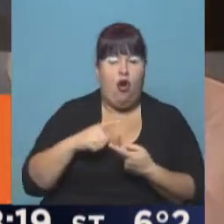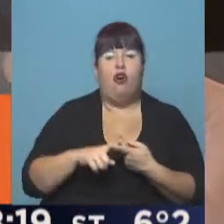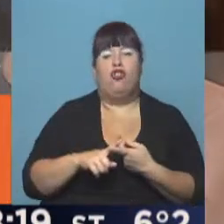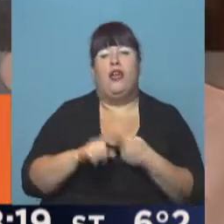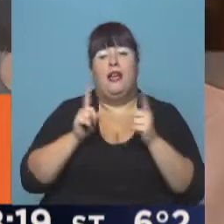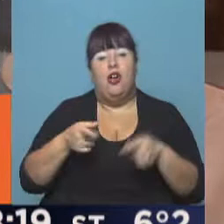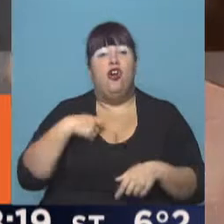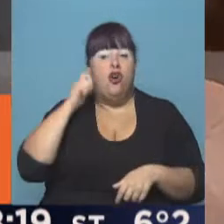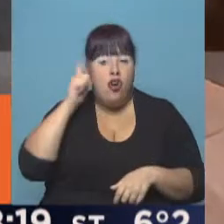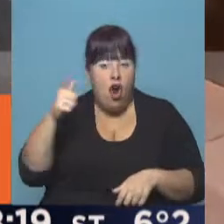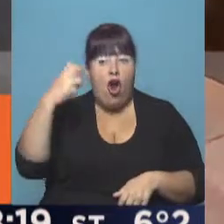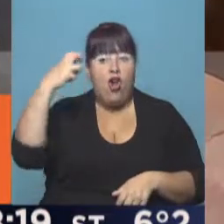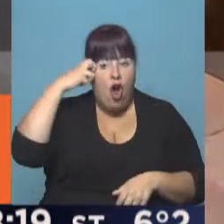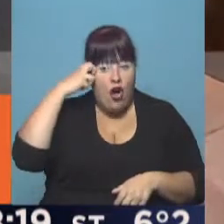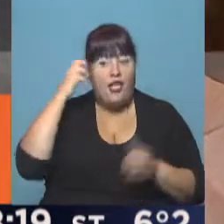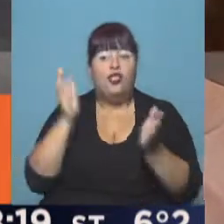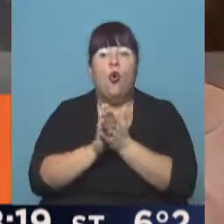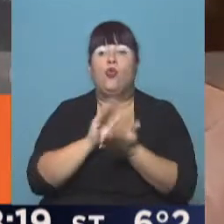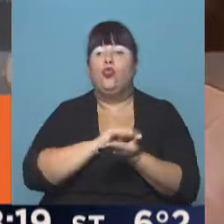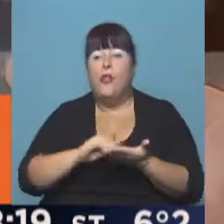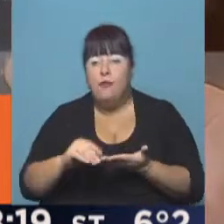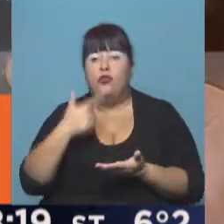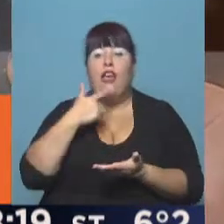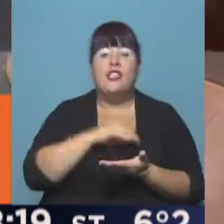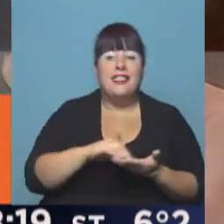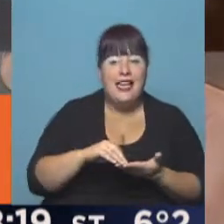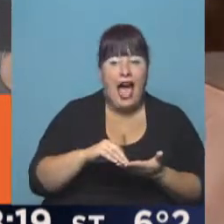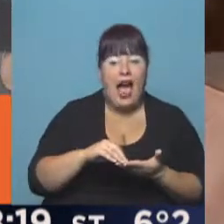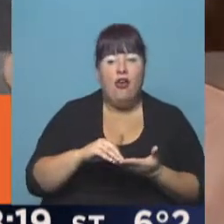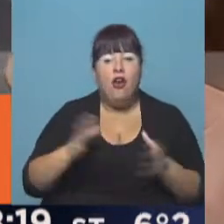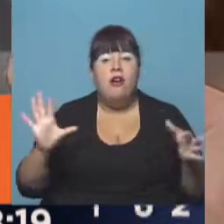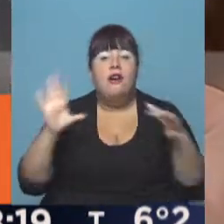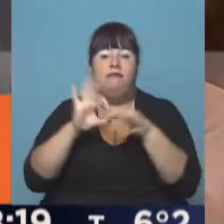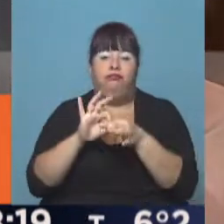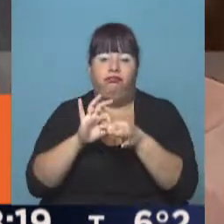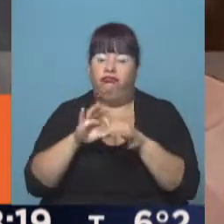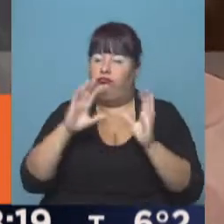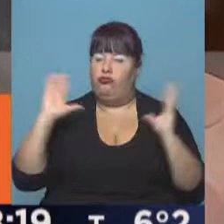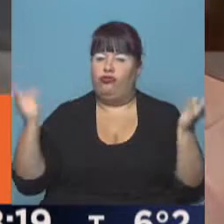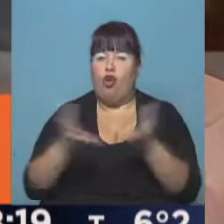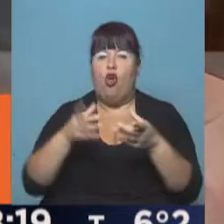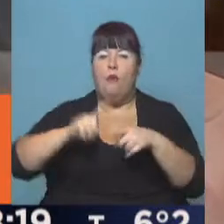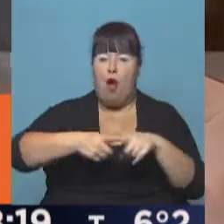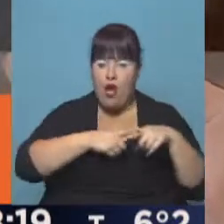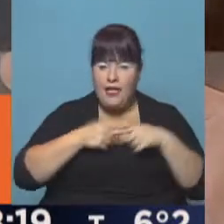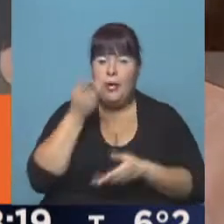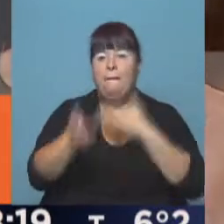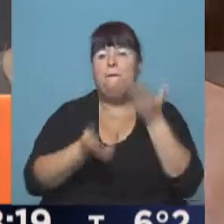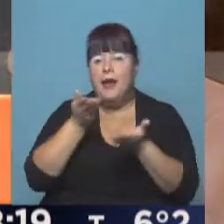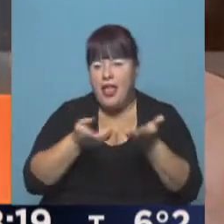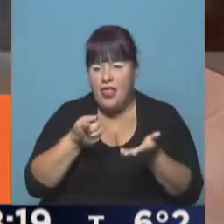que pudimos en el Congreso, junto a diputados y senadores, hacer una coalición transversal entre todos los partidos y